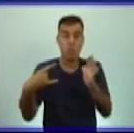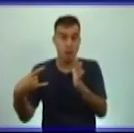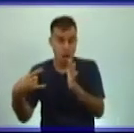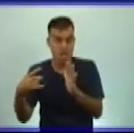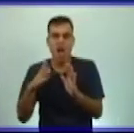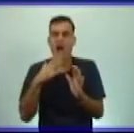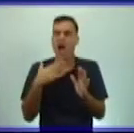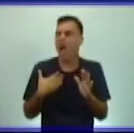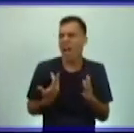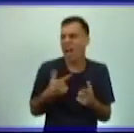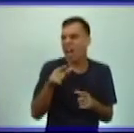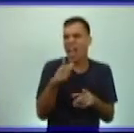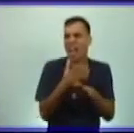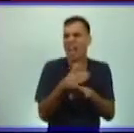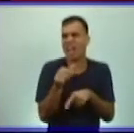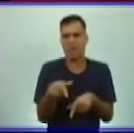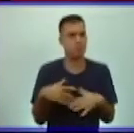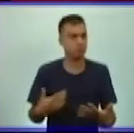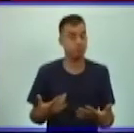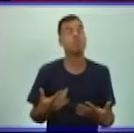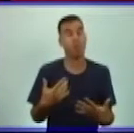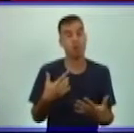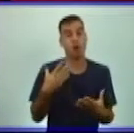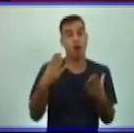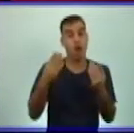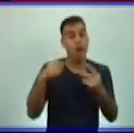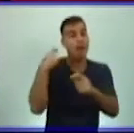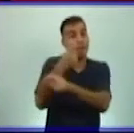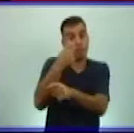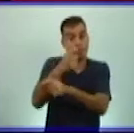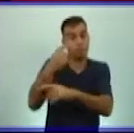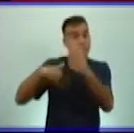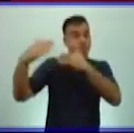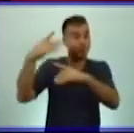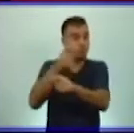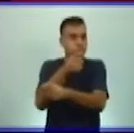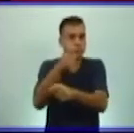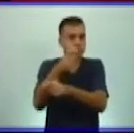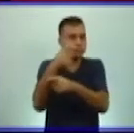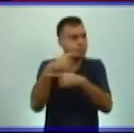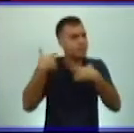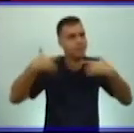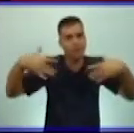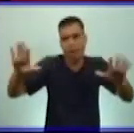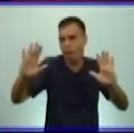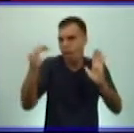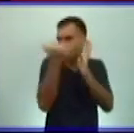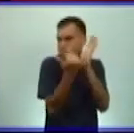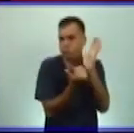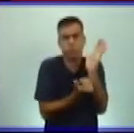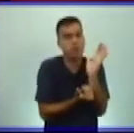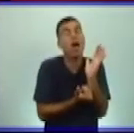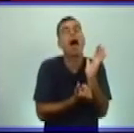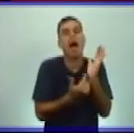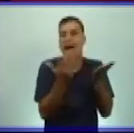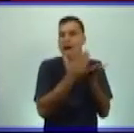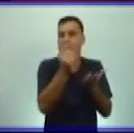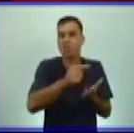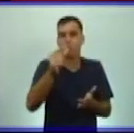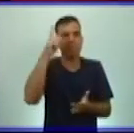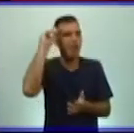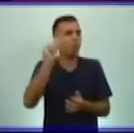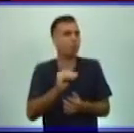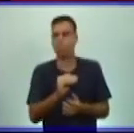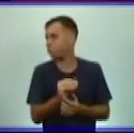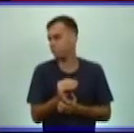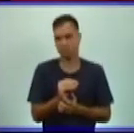dicho muchas veces, todavía hay algunos estudiantes que no lo han hecho suyo. Por tanto, le pedimos que lo